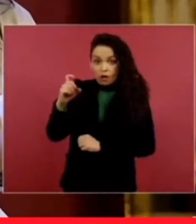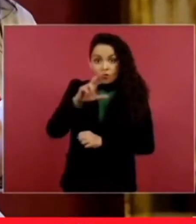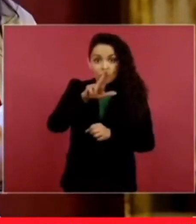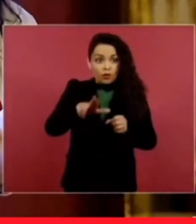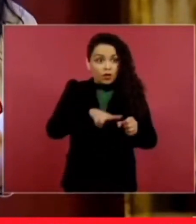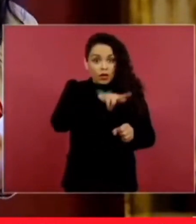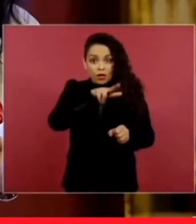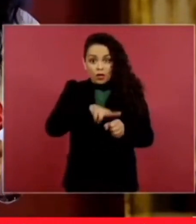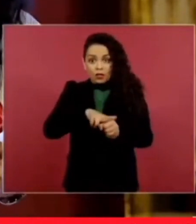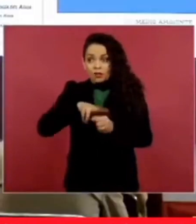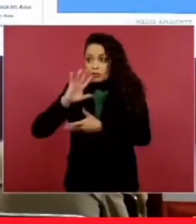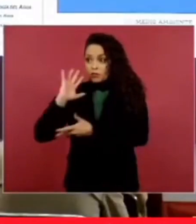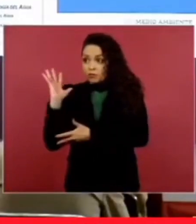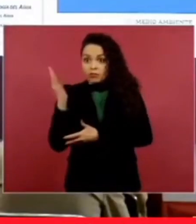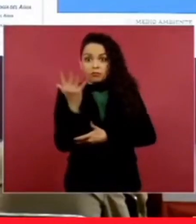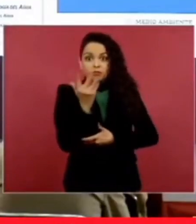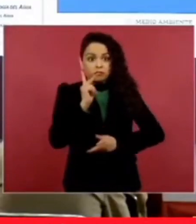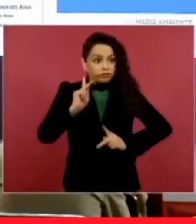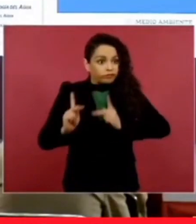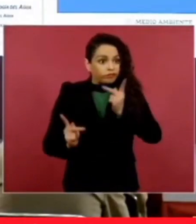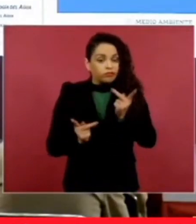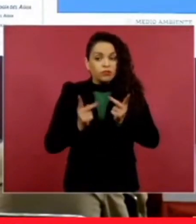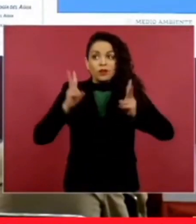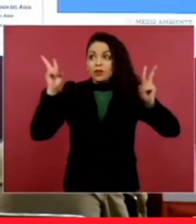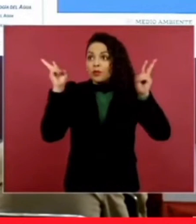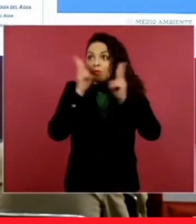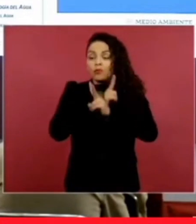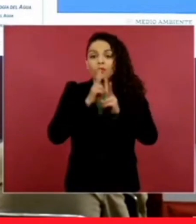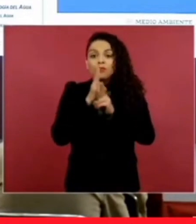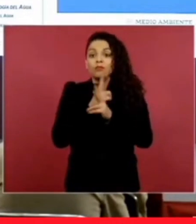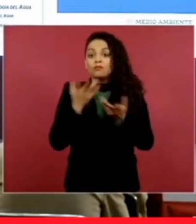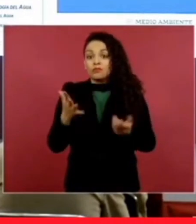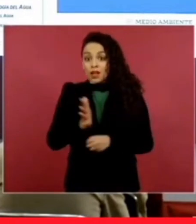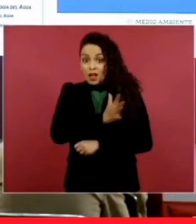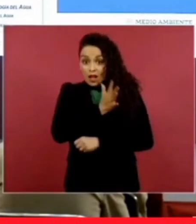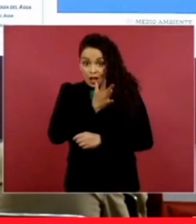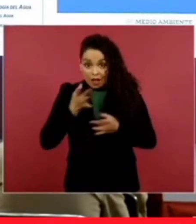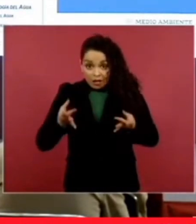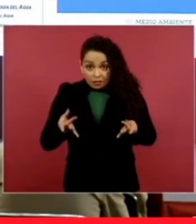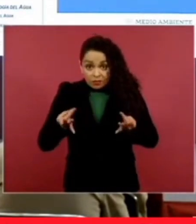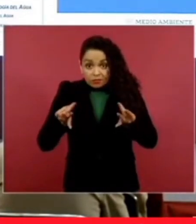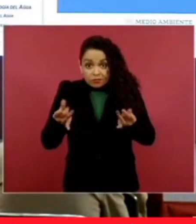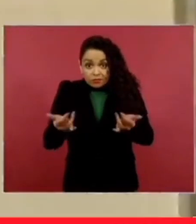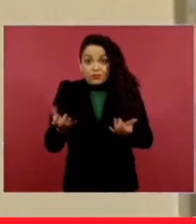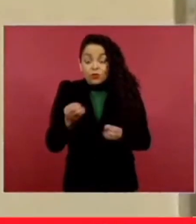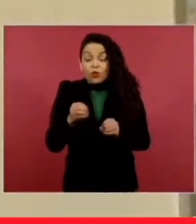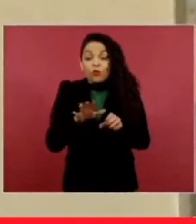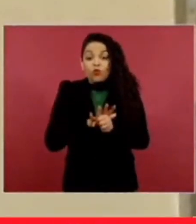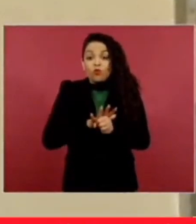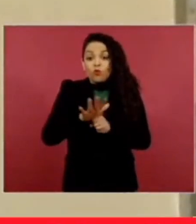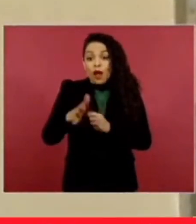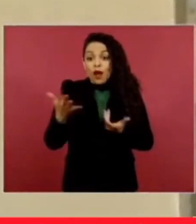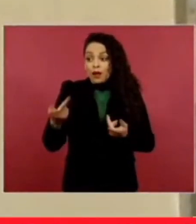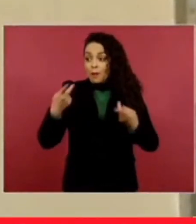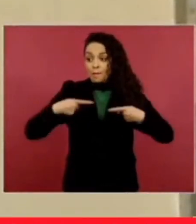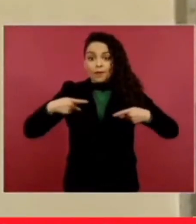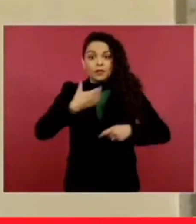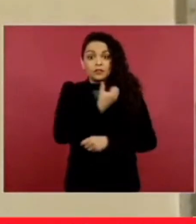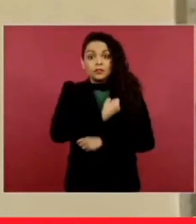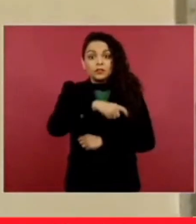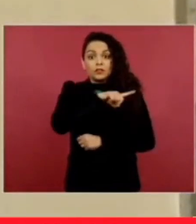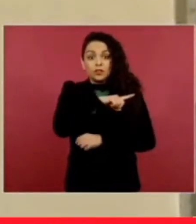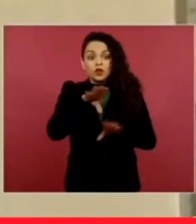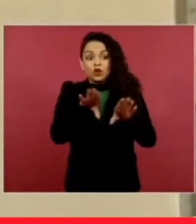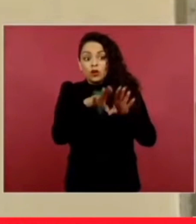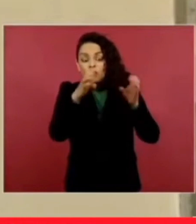cómo está el aire que está respirando y también la salud de las personas. Es ahí cuando le pedimos